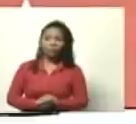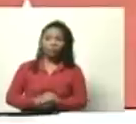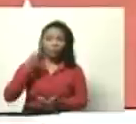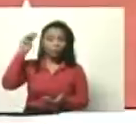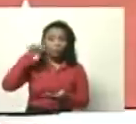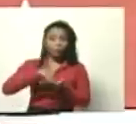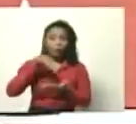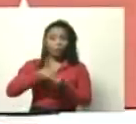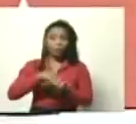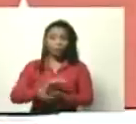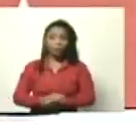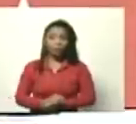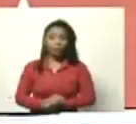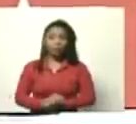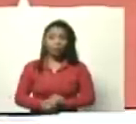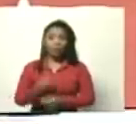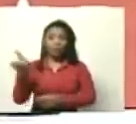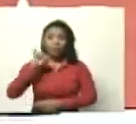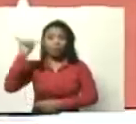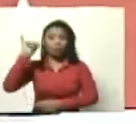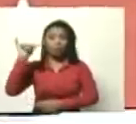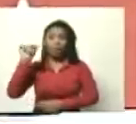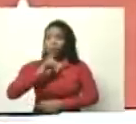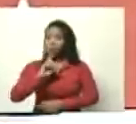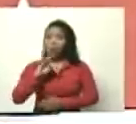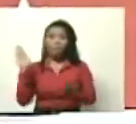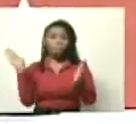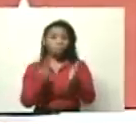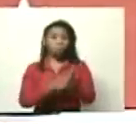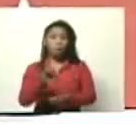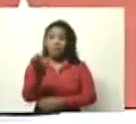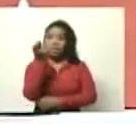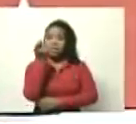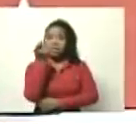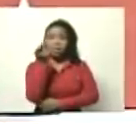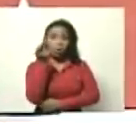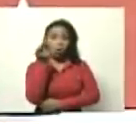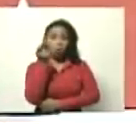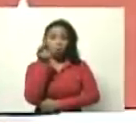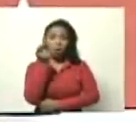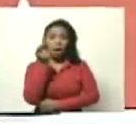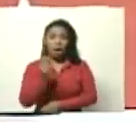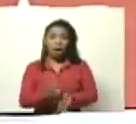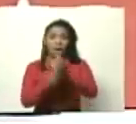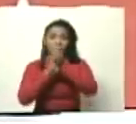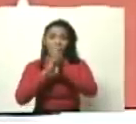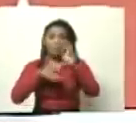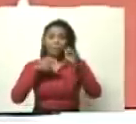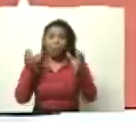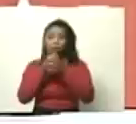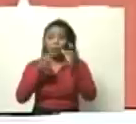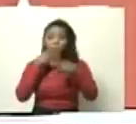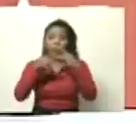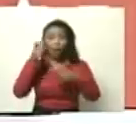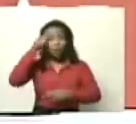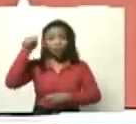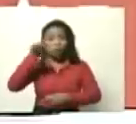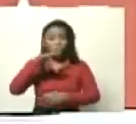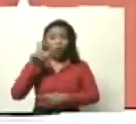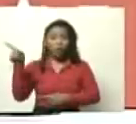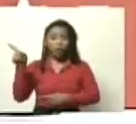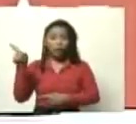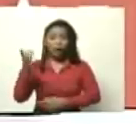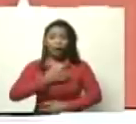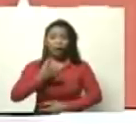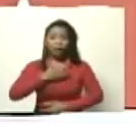Miranda. Esa denuncia no la puso ningún dirigente del partido, fue el pueblo, un